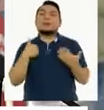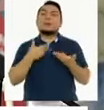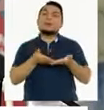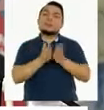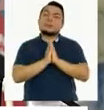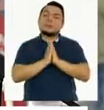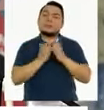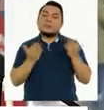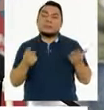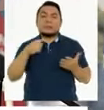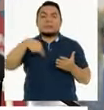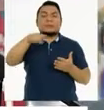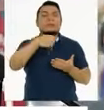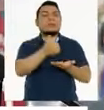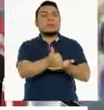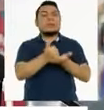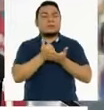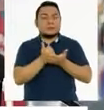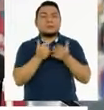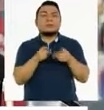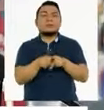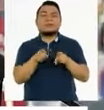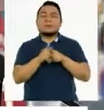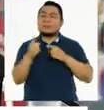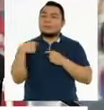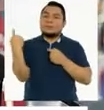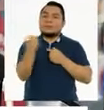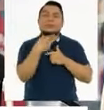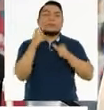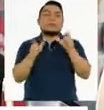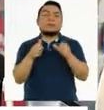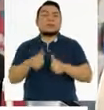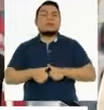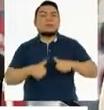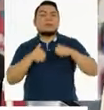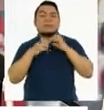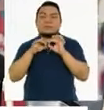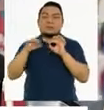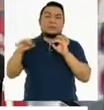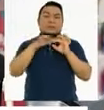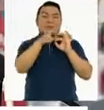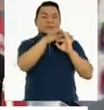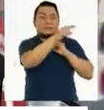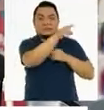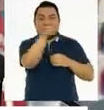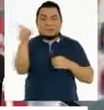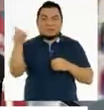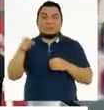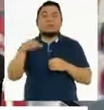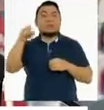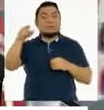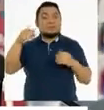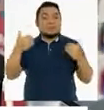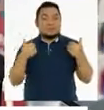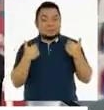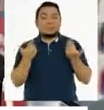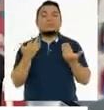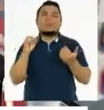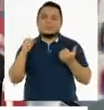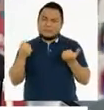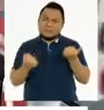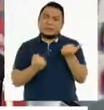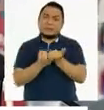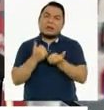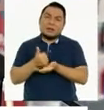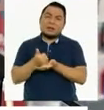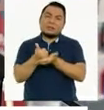les pedimos es que nos ayuden, sobre todo a todos aquellos que viven en las regiones de nuestro país, que contribuyan